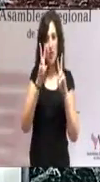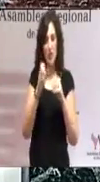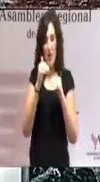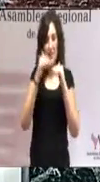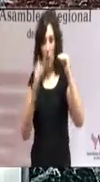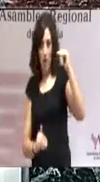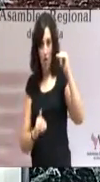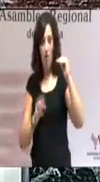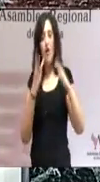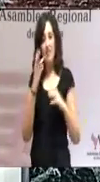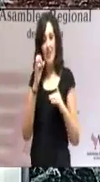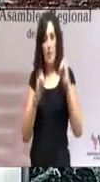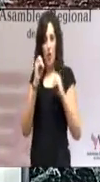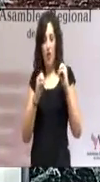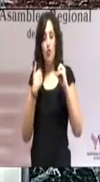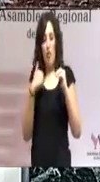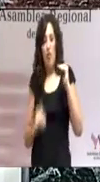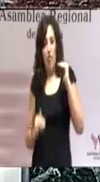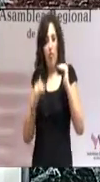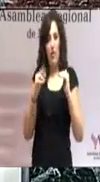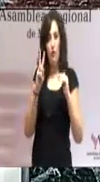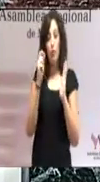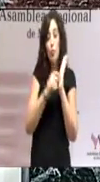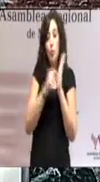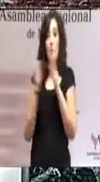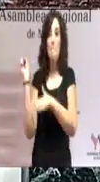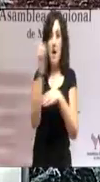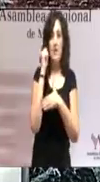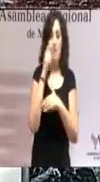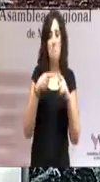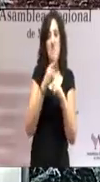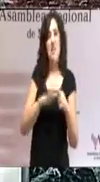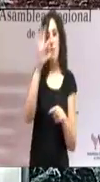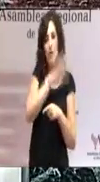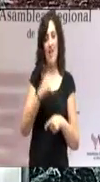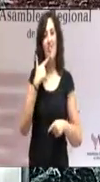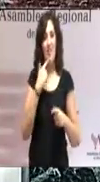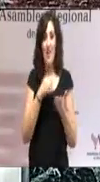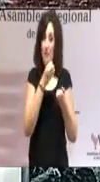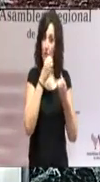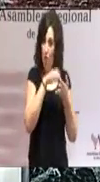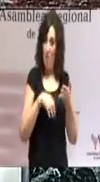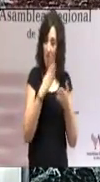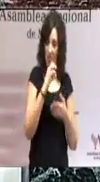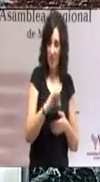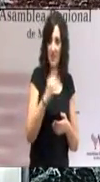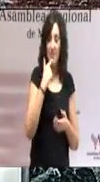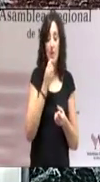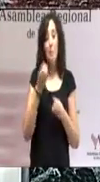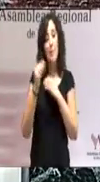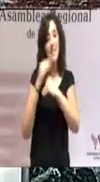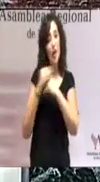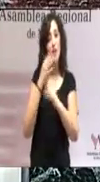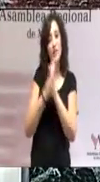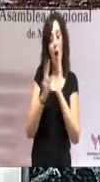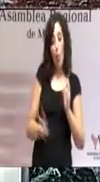desigualdad de la renta, casi 2 puntos mayor que la media nacional. Informe del CES. Nuestras prestaciones sociales son más útiles aquí